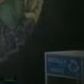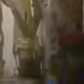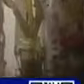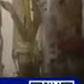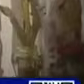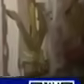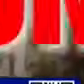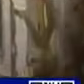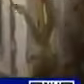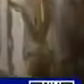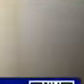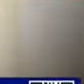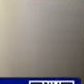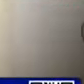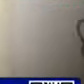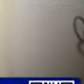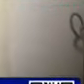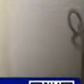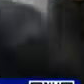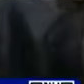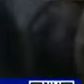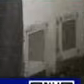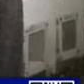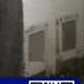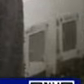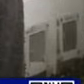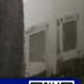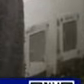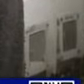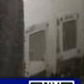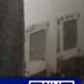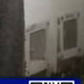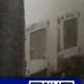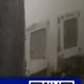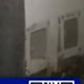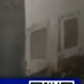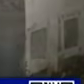Una vez al año nos reencontramos con los que más amamos.